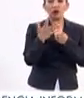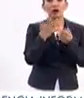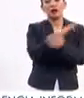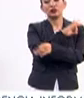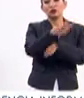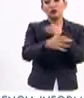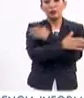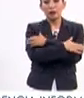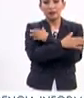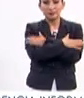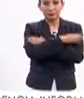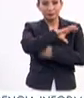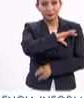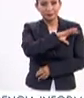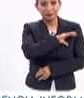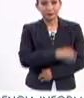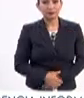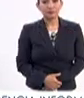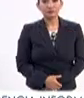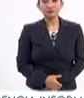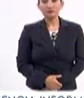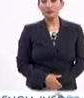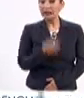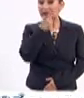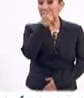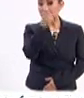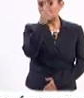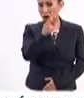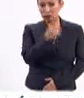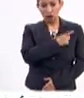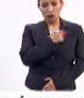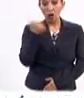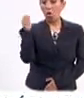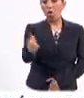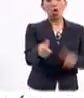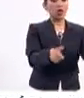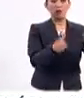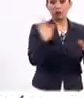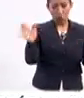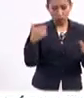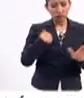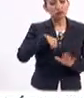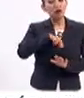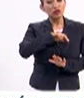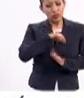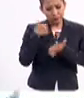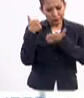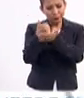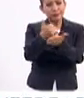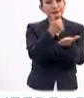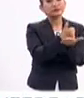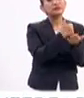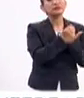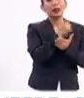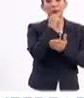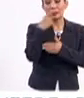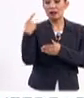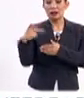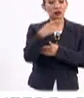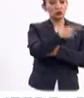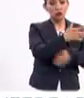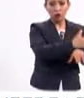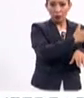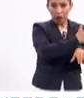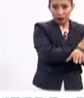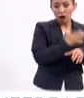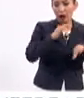un abrazo muy cariñoso. Sí, todas las felicidades. Y les decimos que no están solos, claro, claro, que cuentan con nosotros, también cuentan con sus